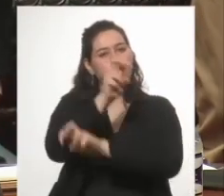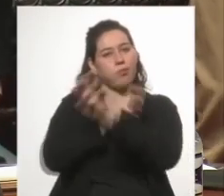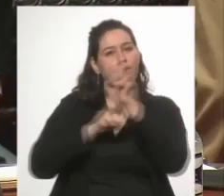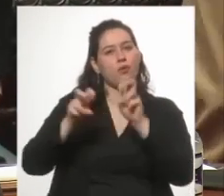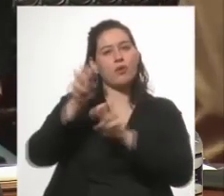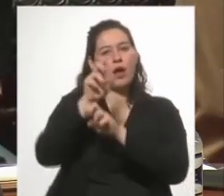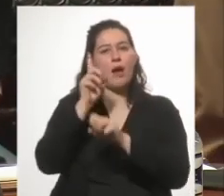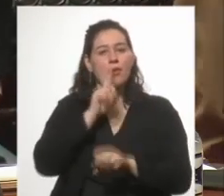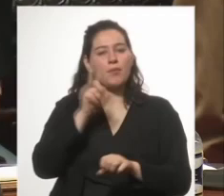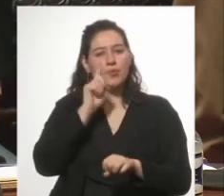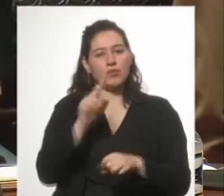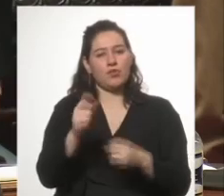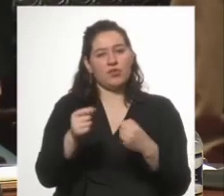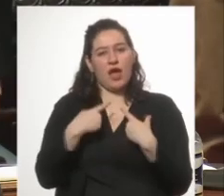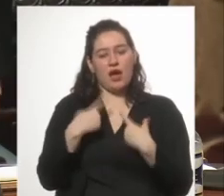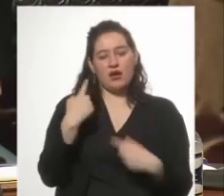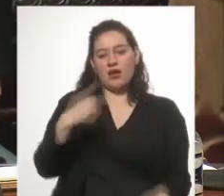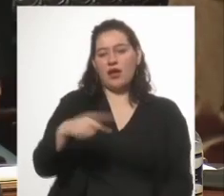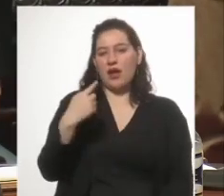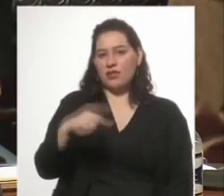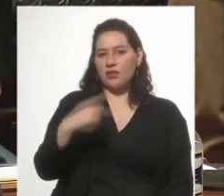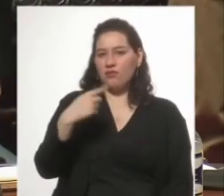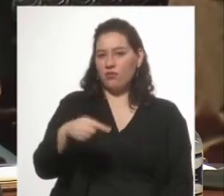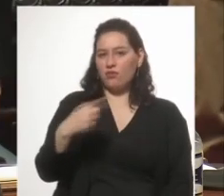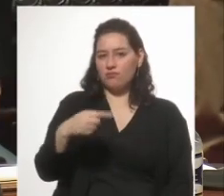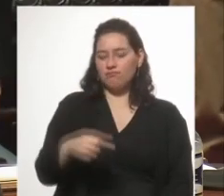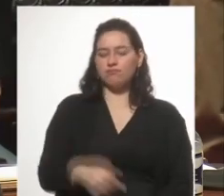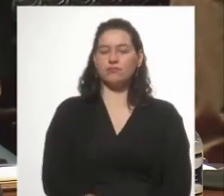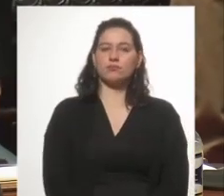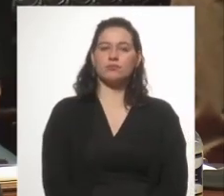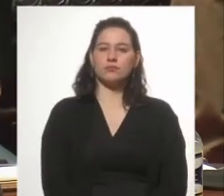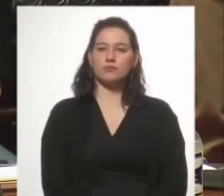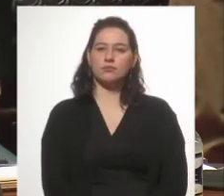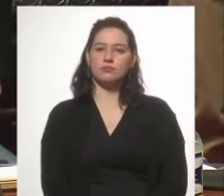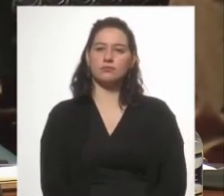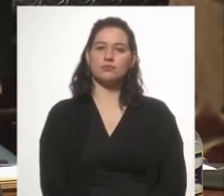deliberadamente perjudicarnos en ese sentido.